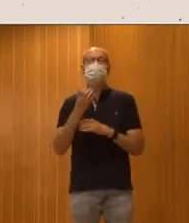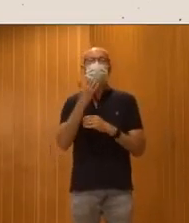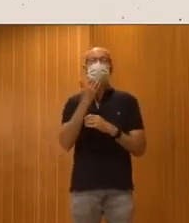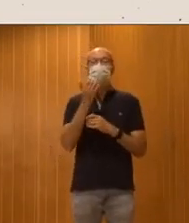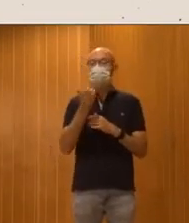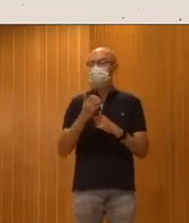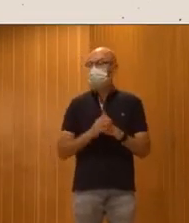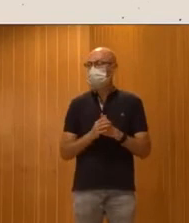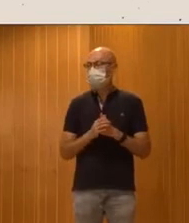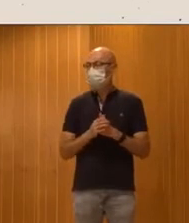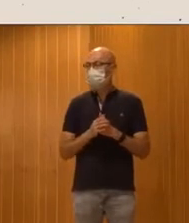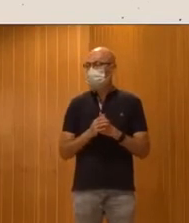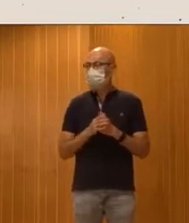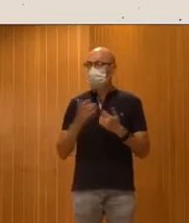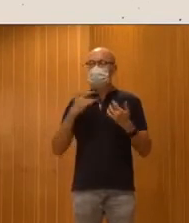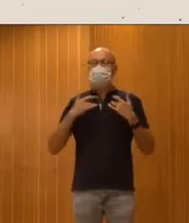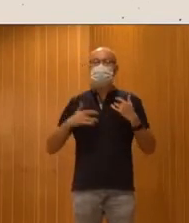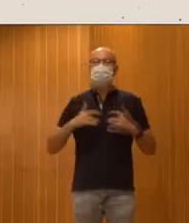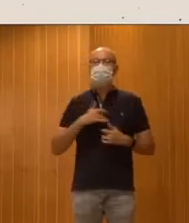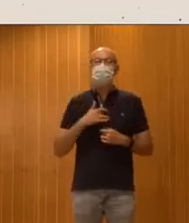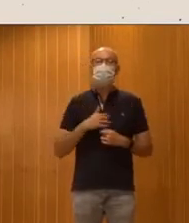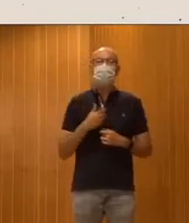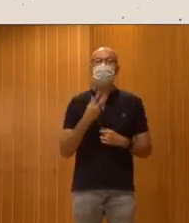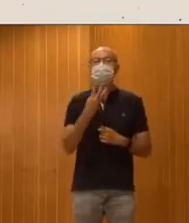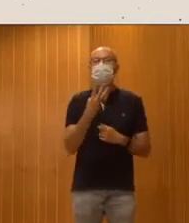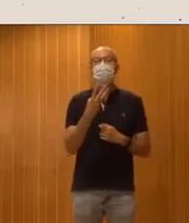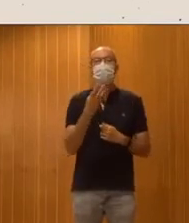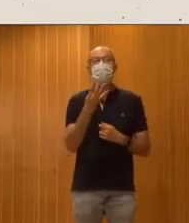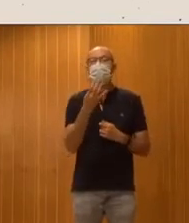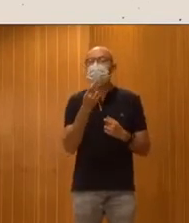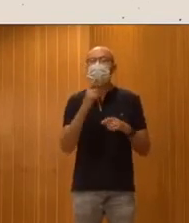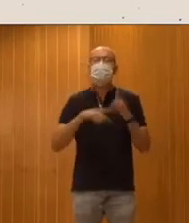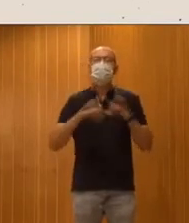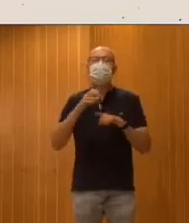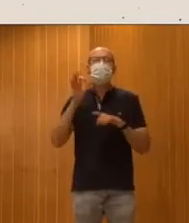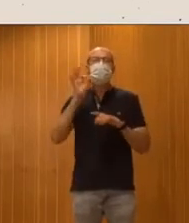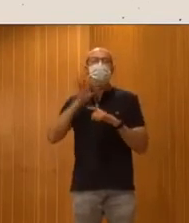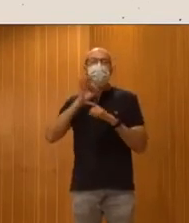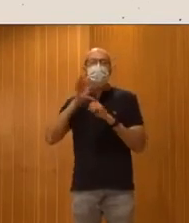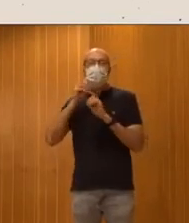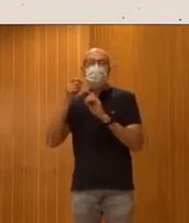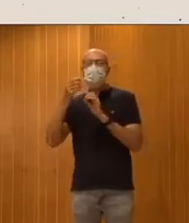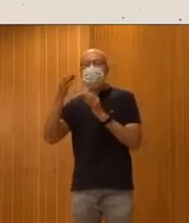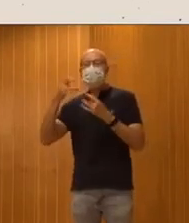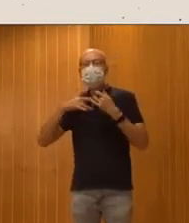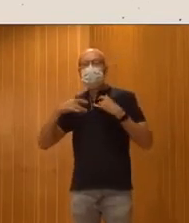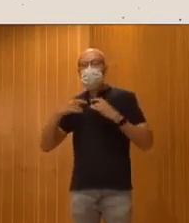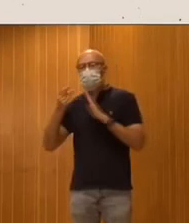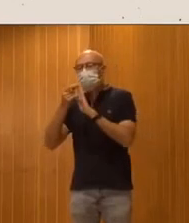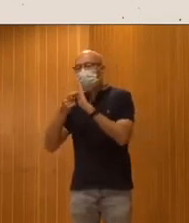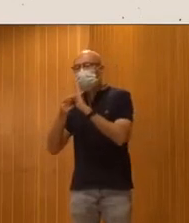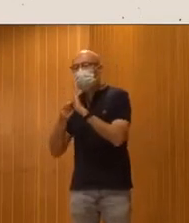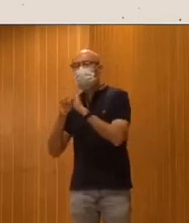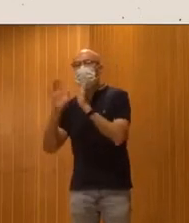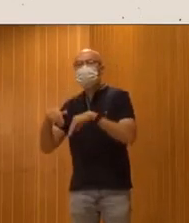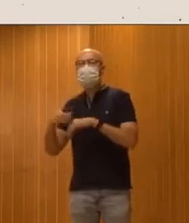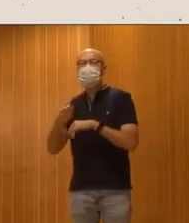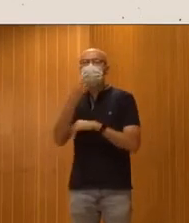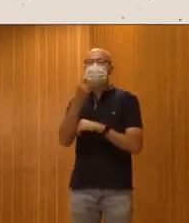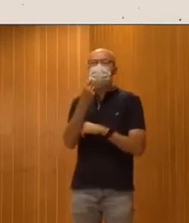3 síntomas, necesita 3 psicofármacos, pues al trabajar con un síndrome primario, pues entonces reduces lo que antes eran 3 fármacos a un solo